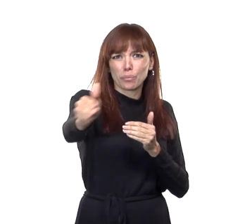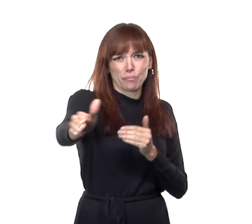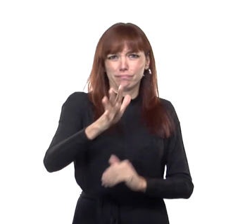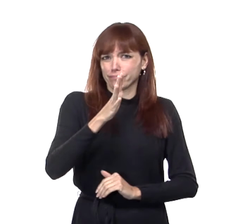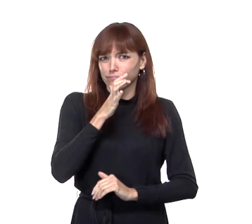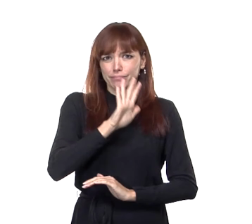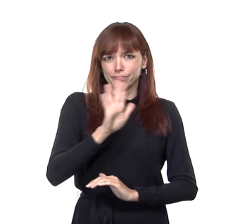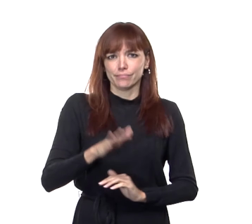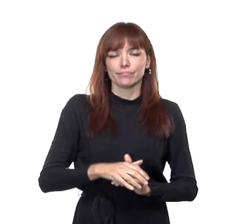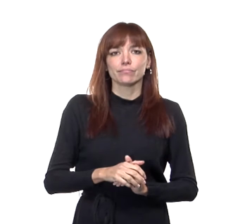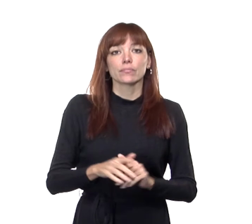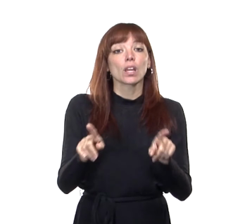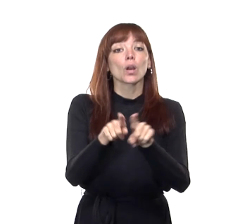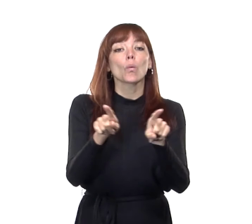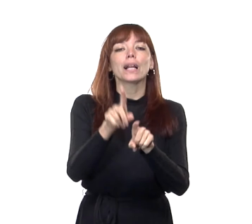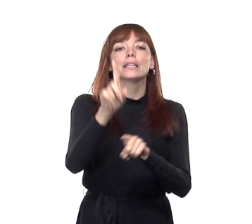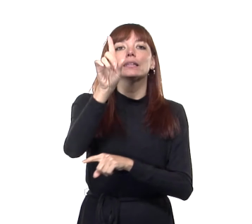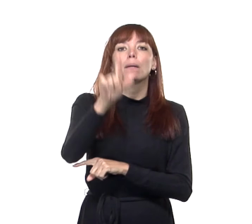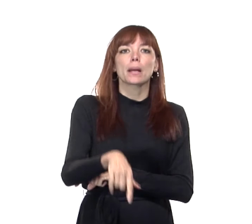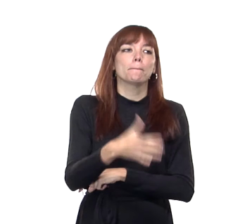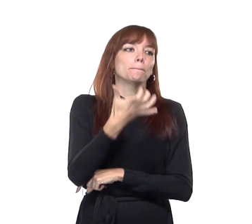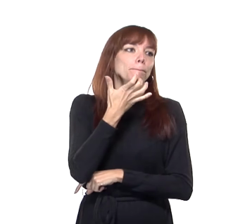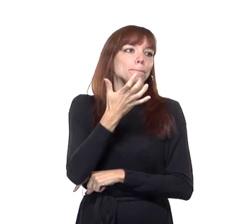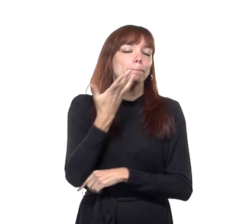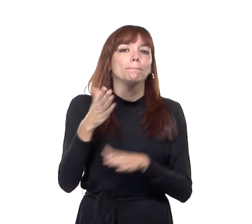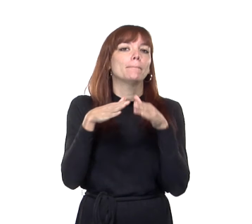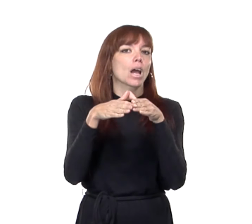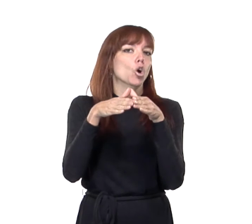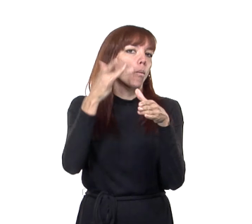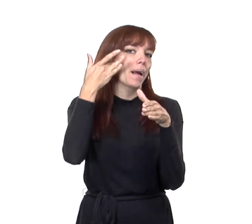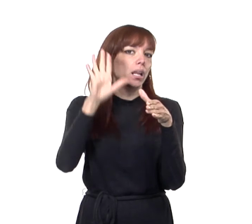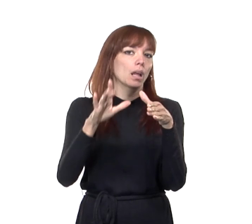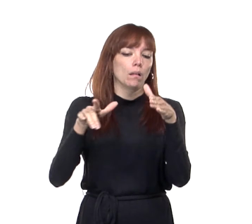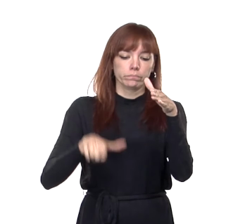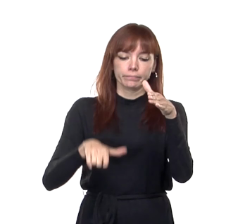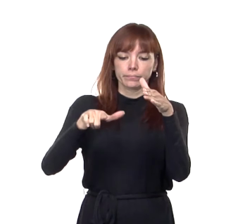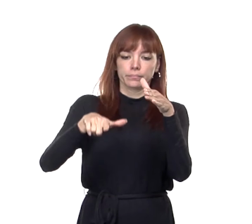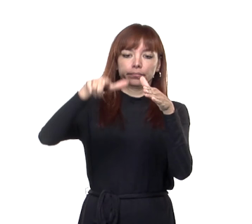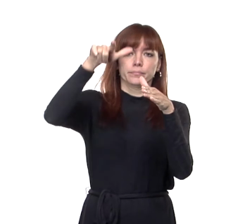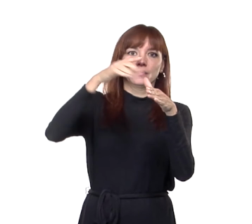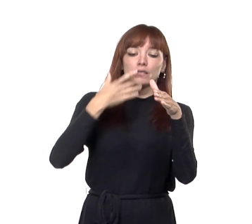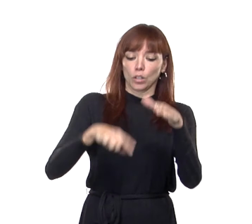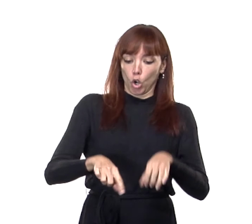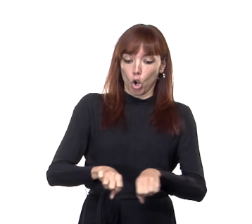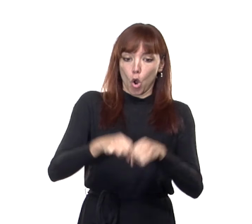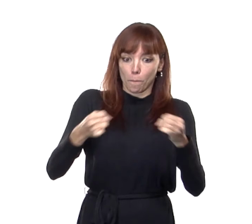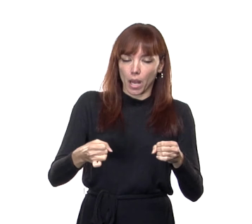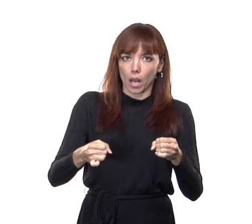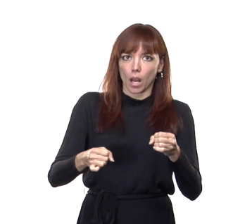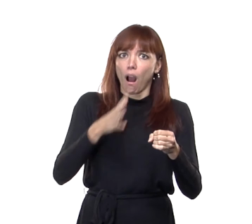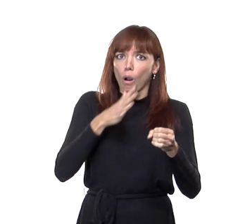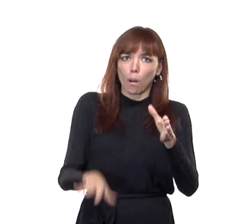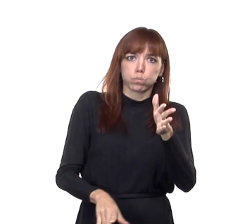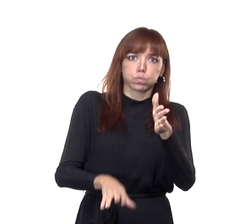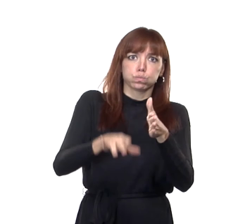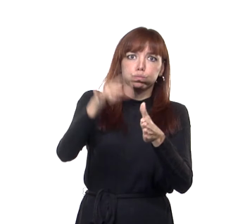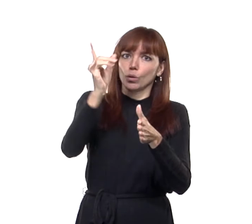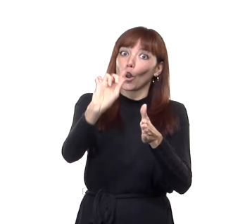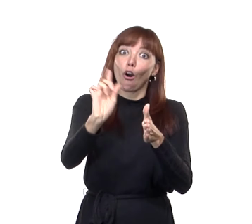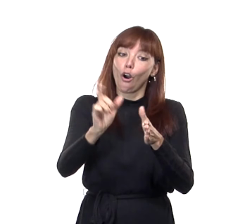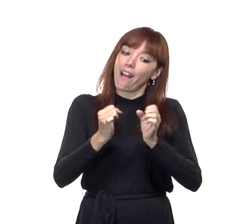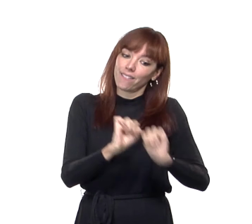igual que tenemos compartimentos en barcos para que si el barco sufre una avería en un lado no se hunda el barco necesitamos